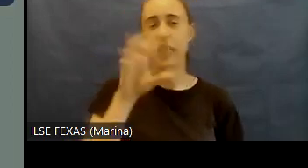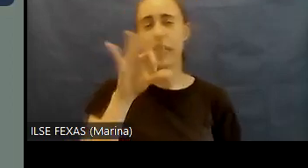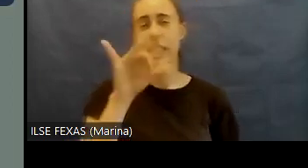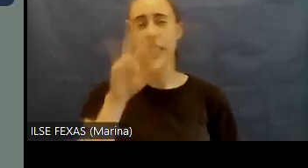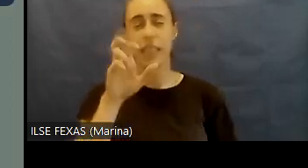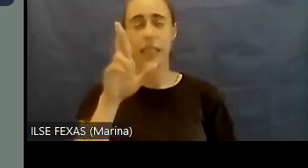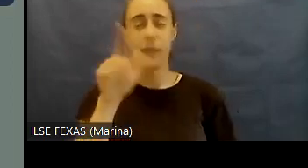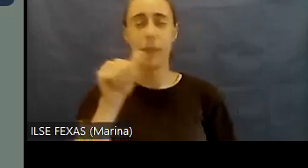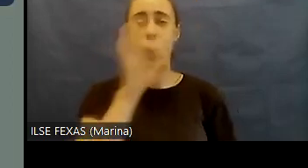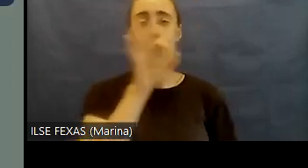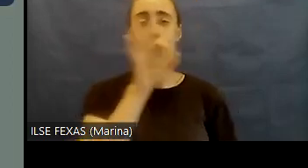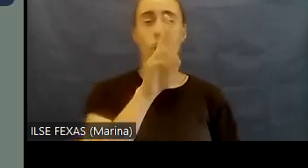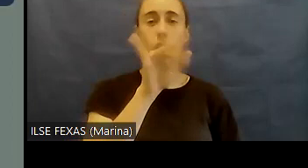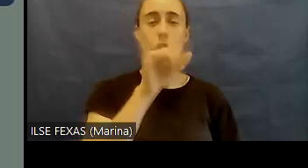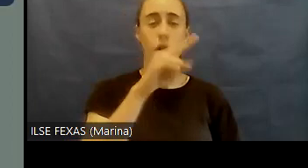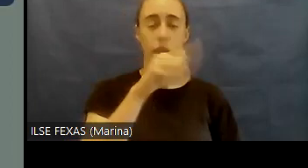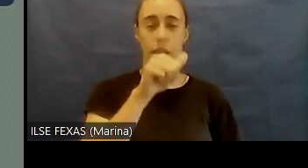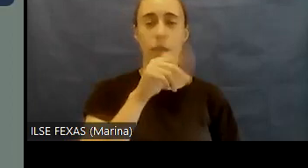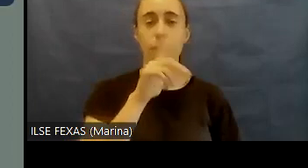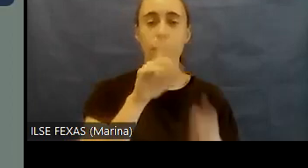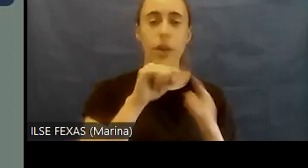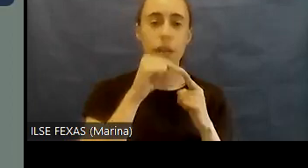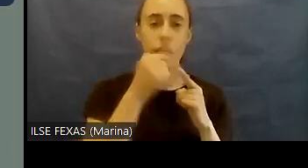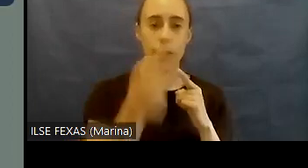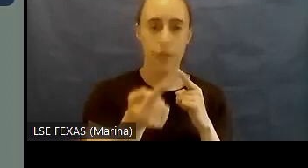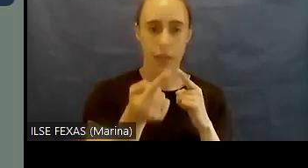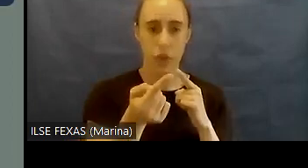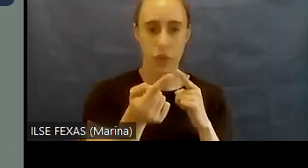efecto emenagogo y abortivo, es decir,